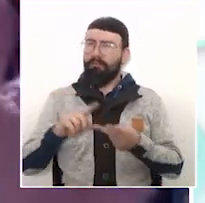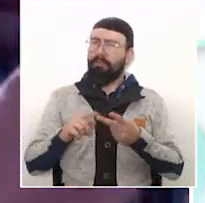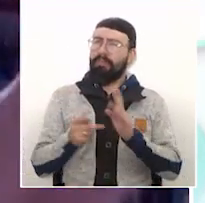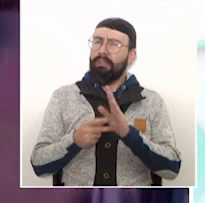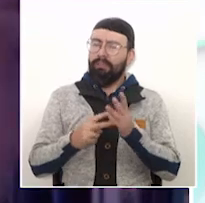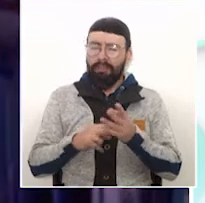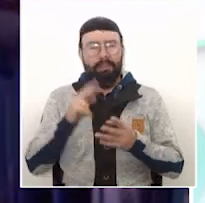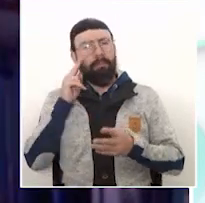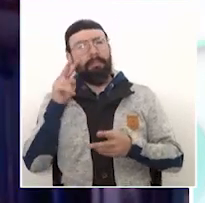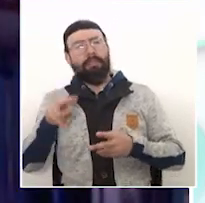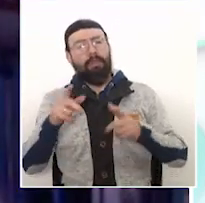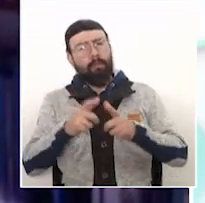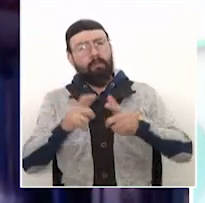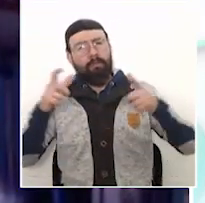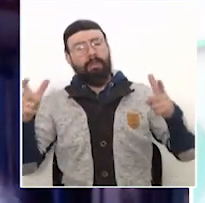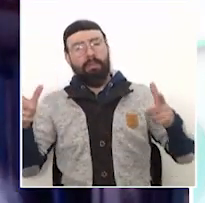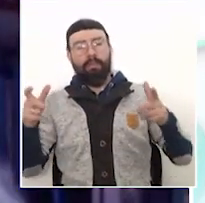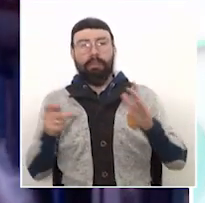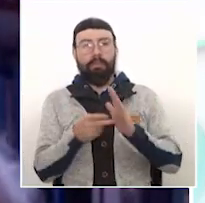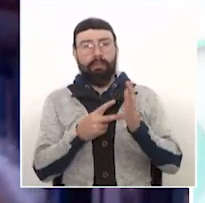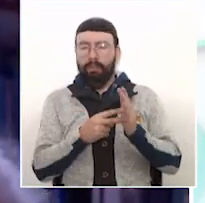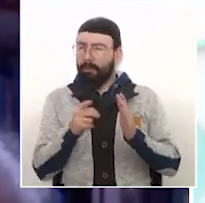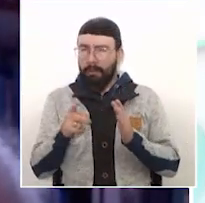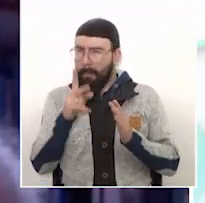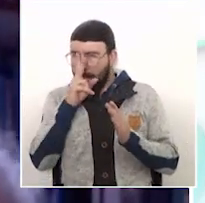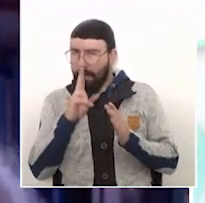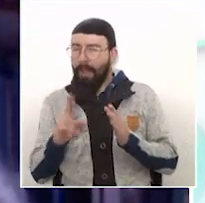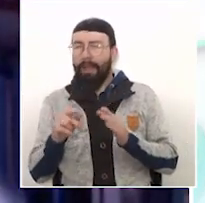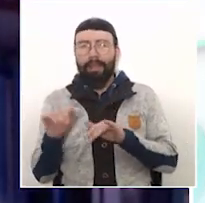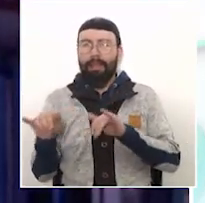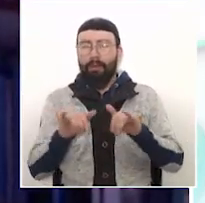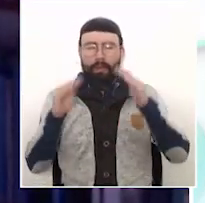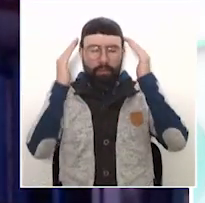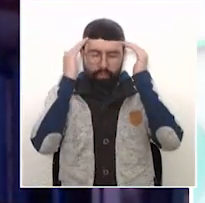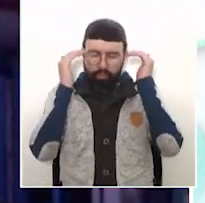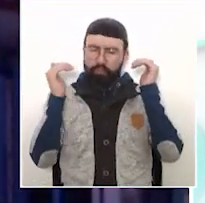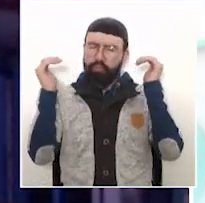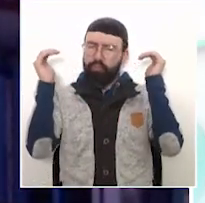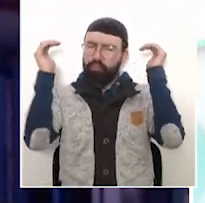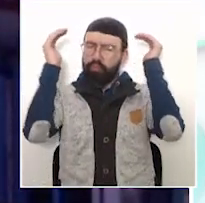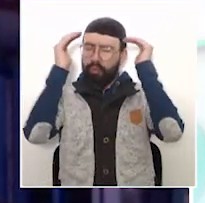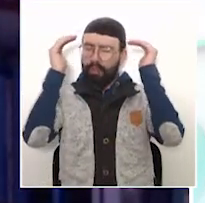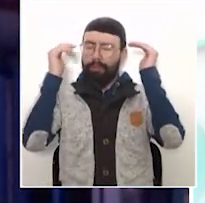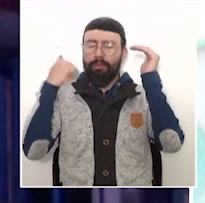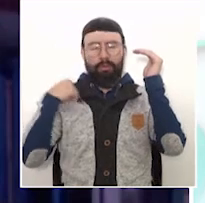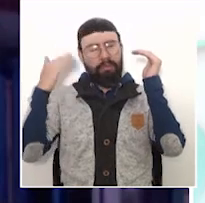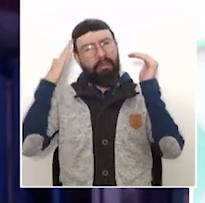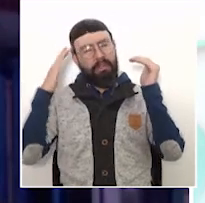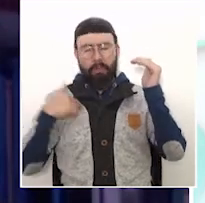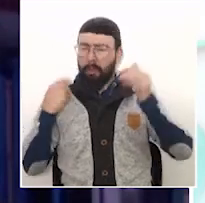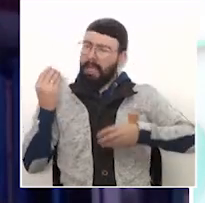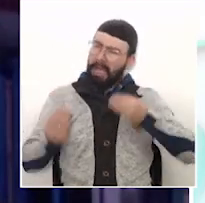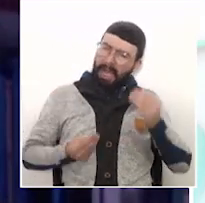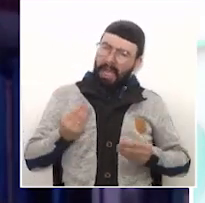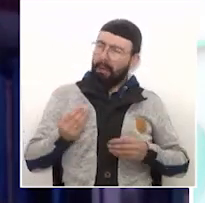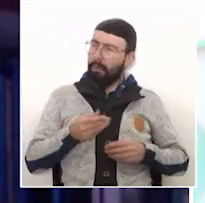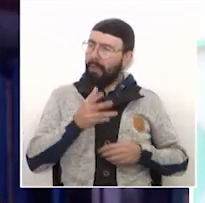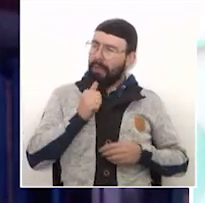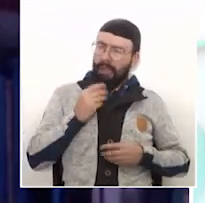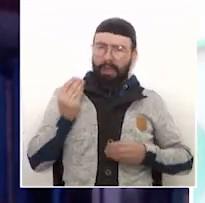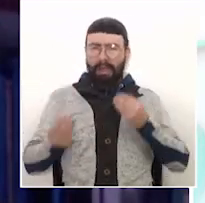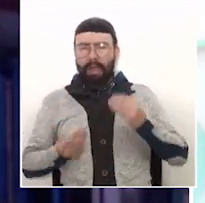más amplia y es para mí un sinónimo de sabiduría, de saber qué haces, qué no haces, quién